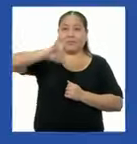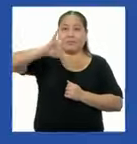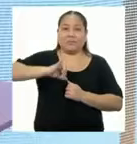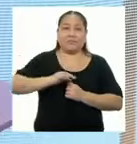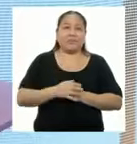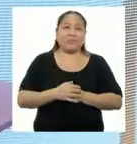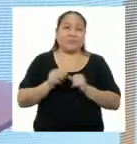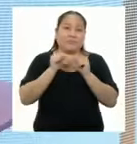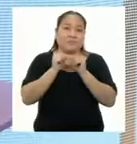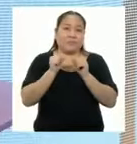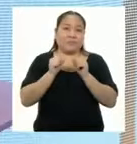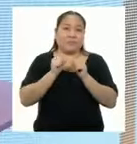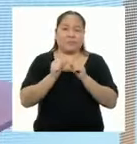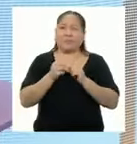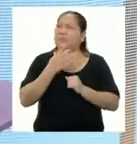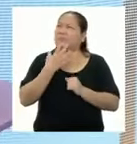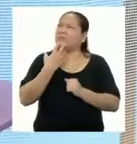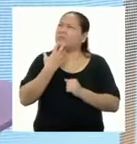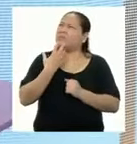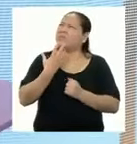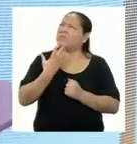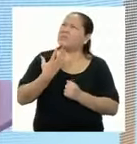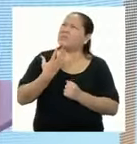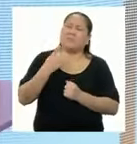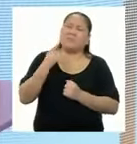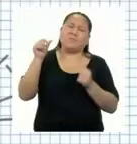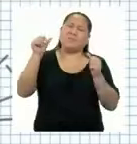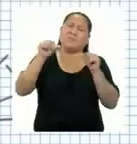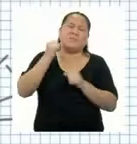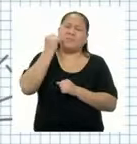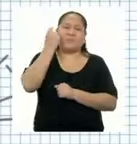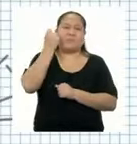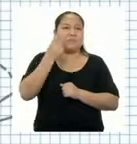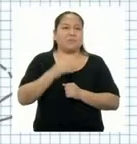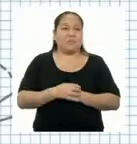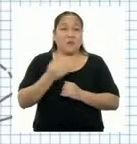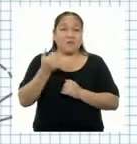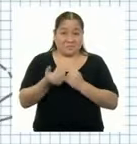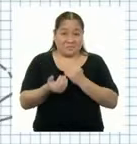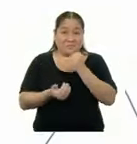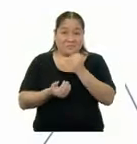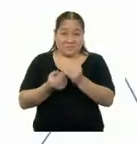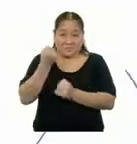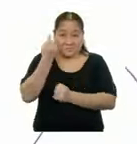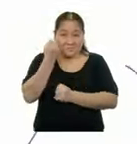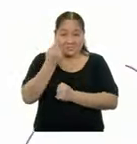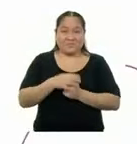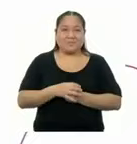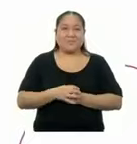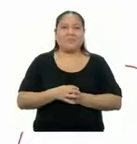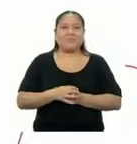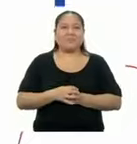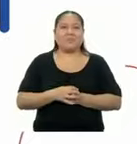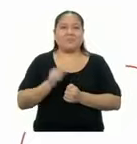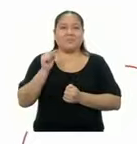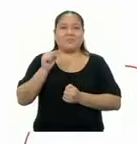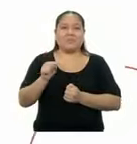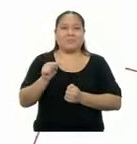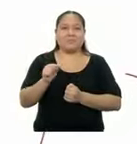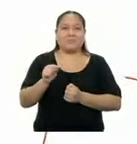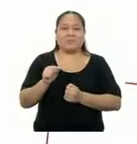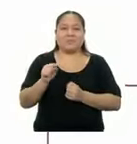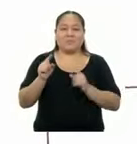unidades. Ay, no, ahí ya me perdí. Vamos paso a paso. Por convención se leen